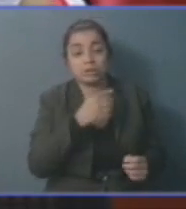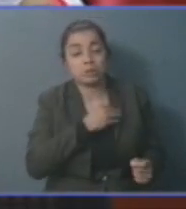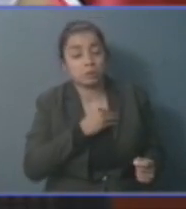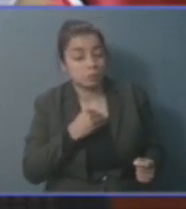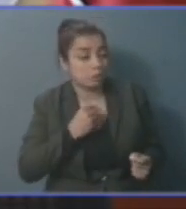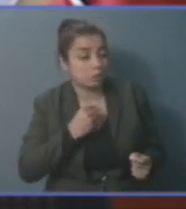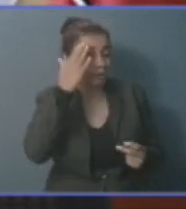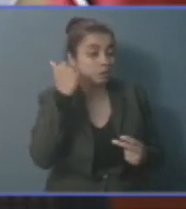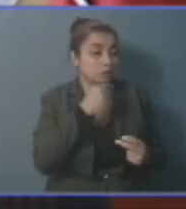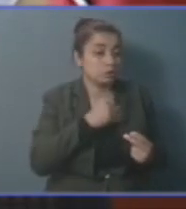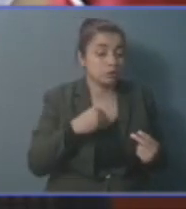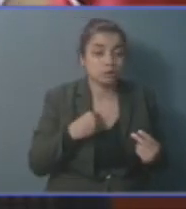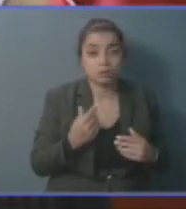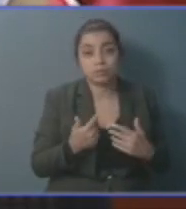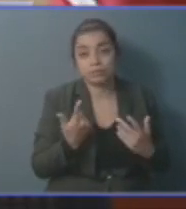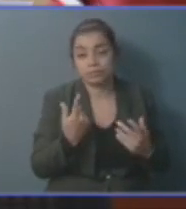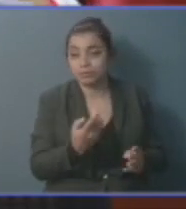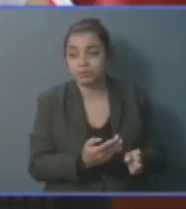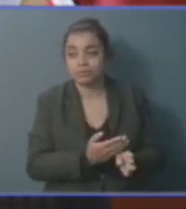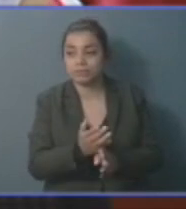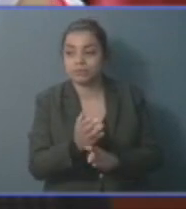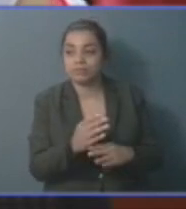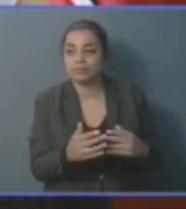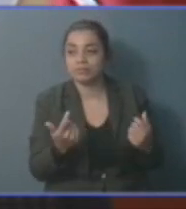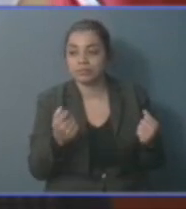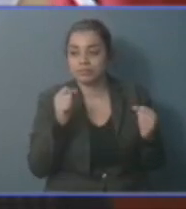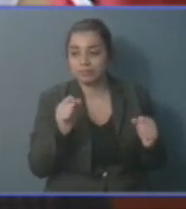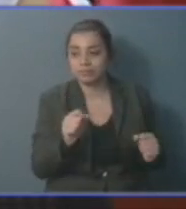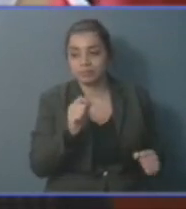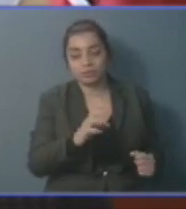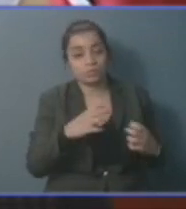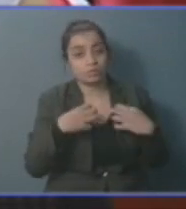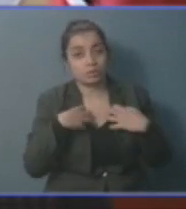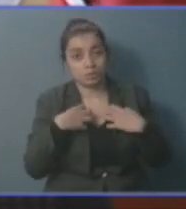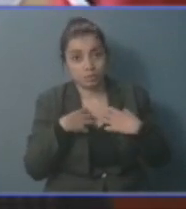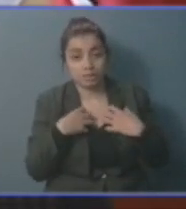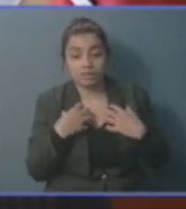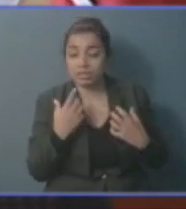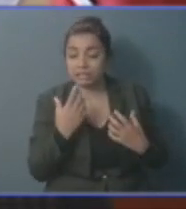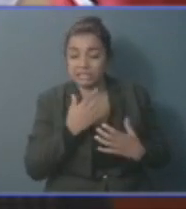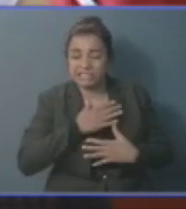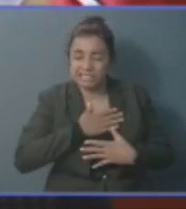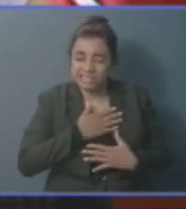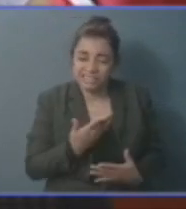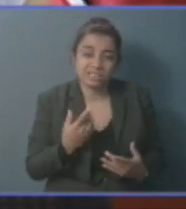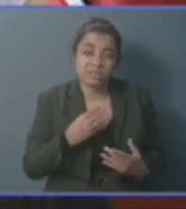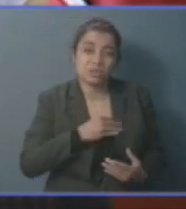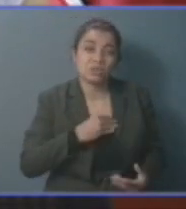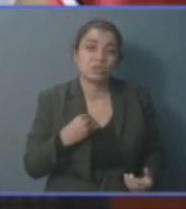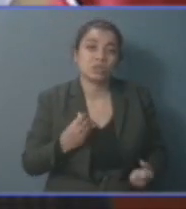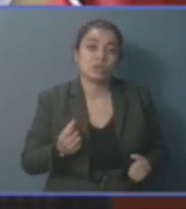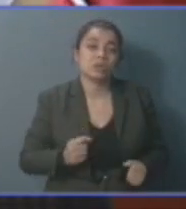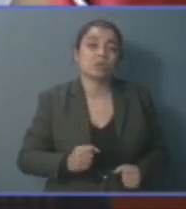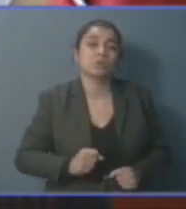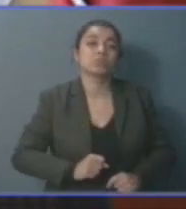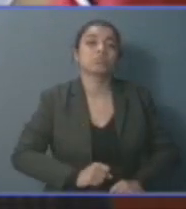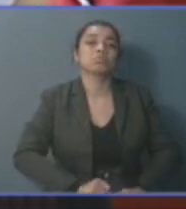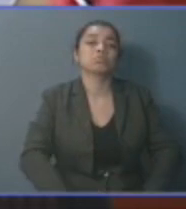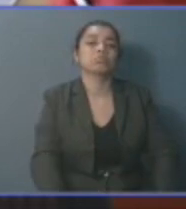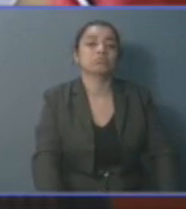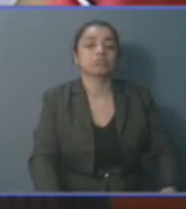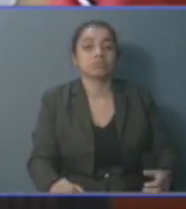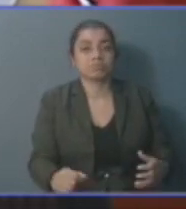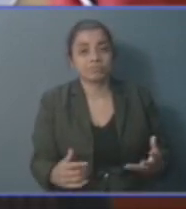los demás profesionales de la salud que han entregado sus vidas, muchas de ellas pérdidas por la falta de